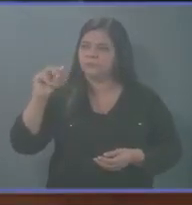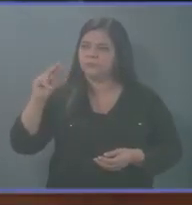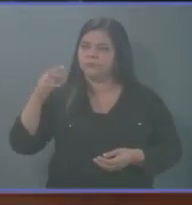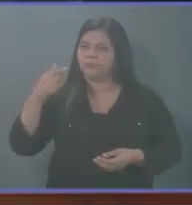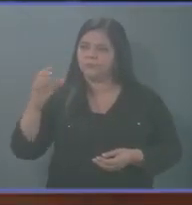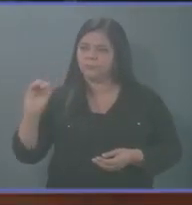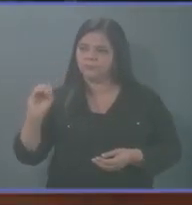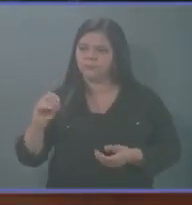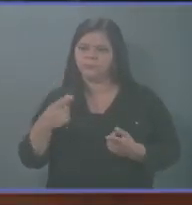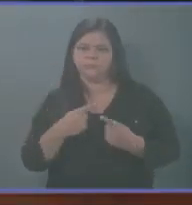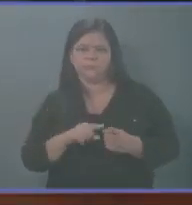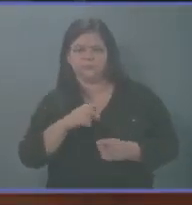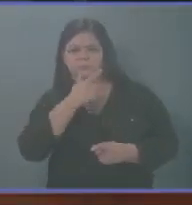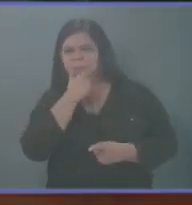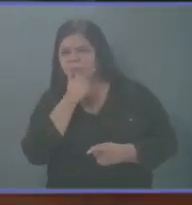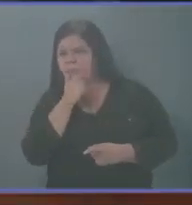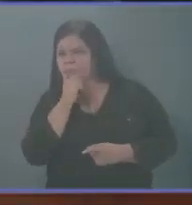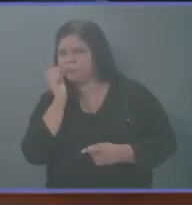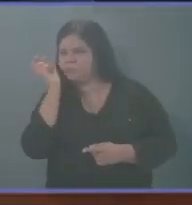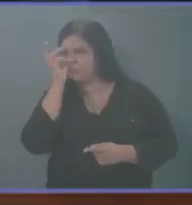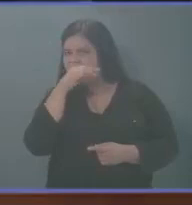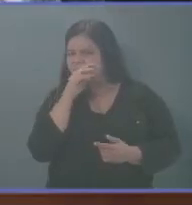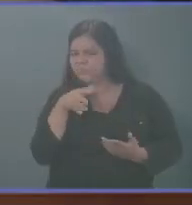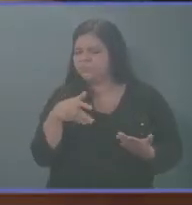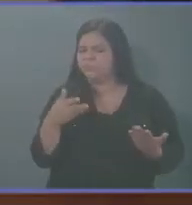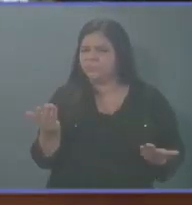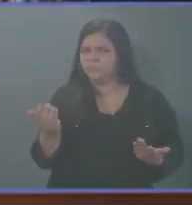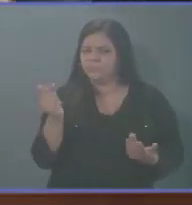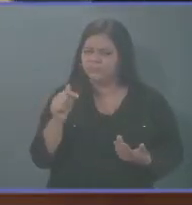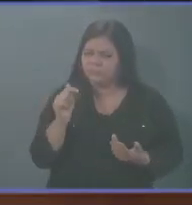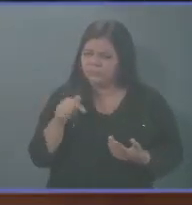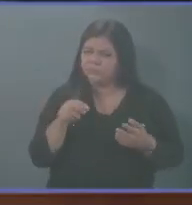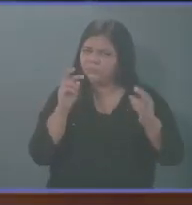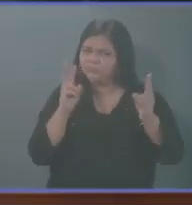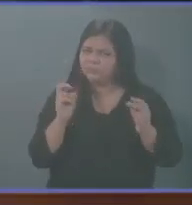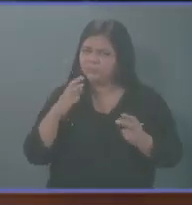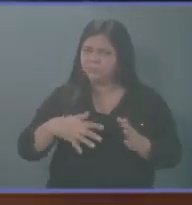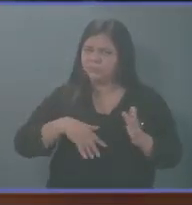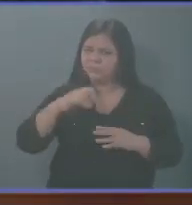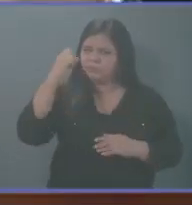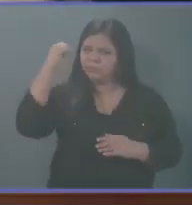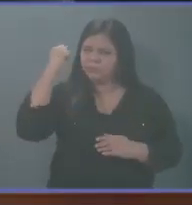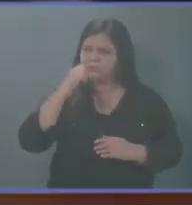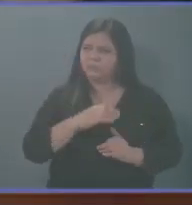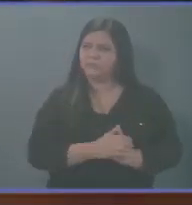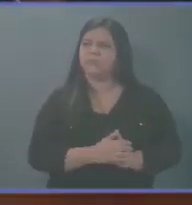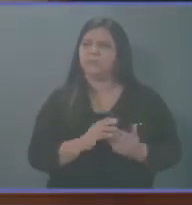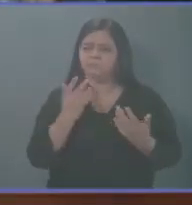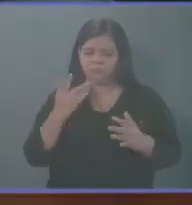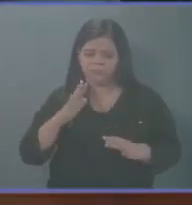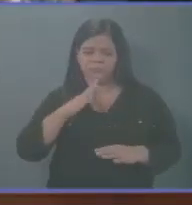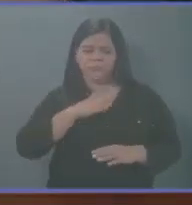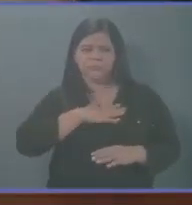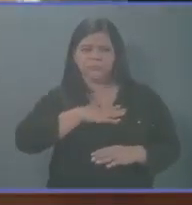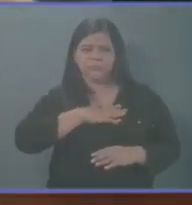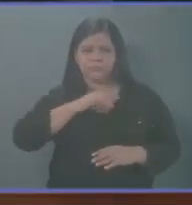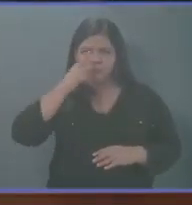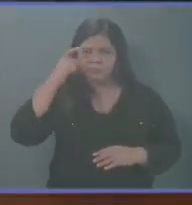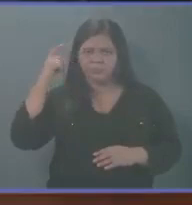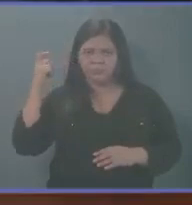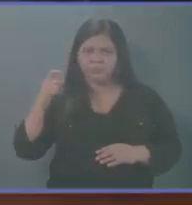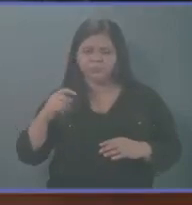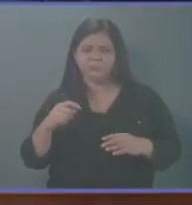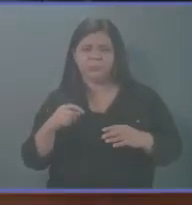¿Pero qué es lo raro de esto? Que esa, que es la parte importante, y teniendo todavía memoria en el